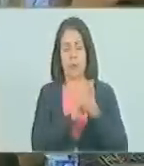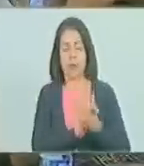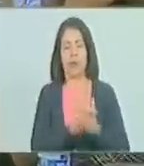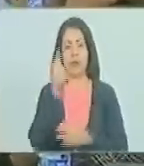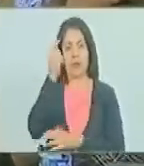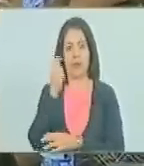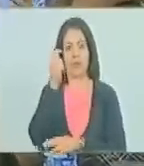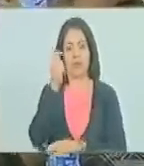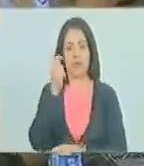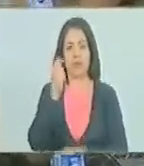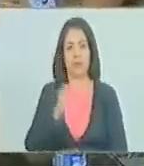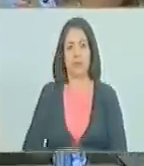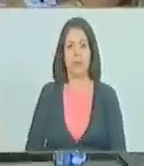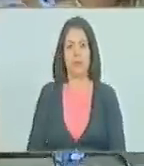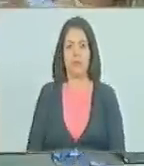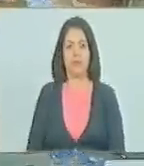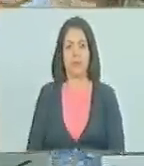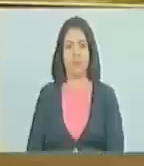amigos parlamentarios.